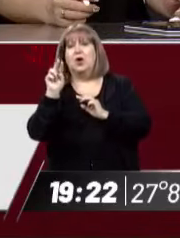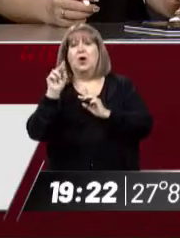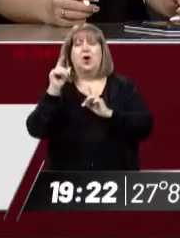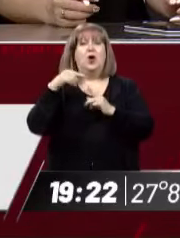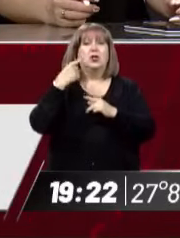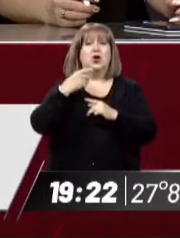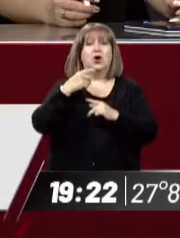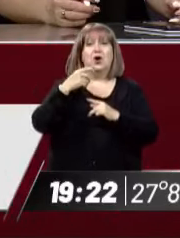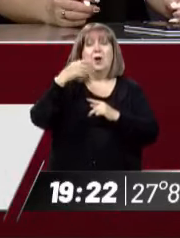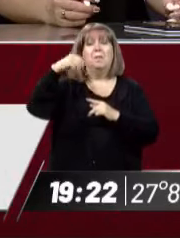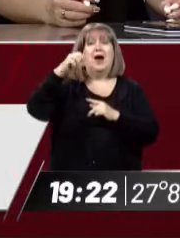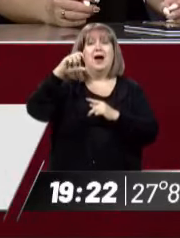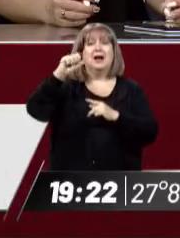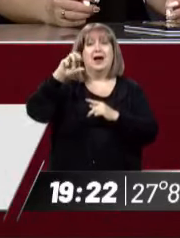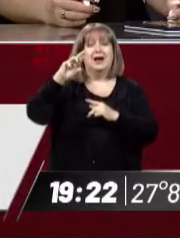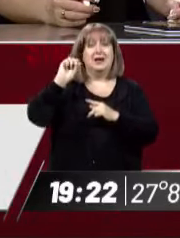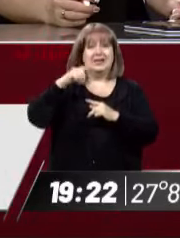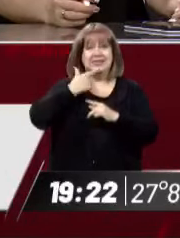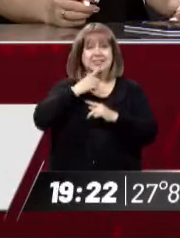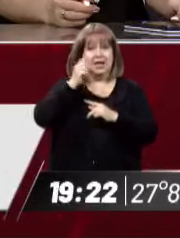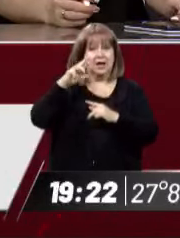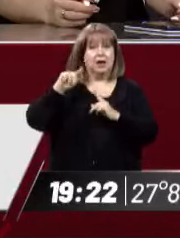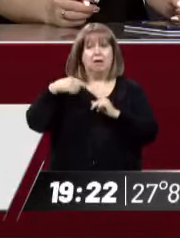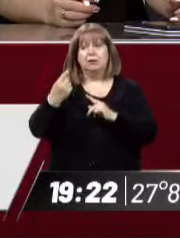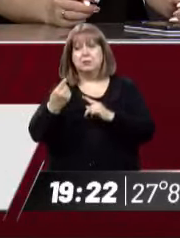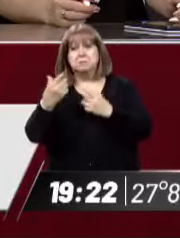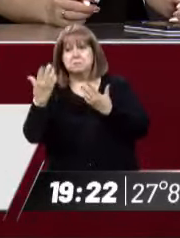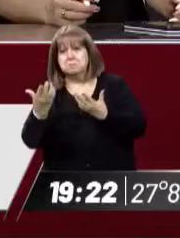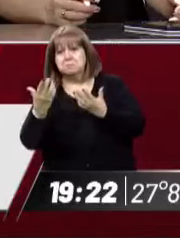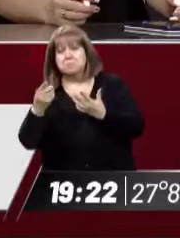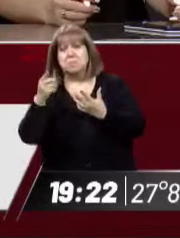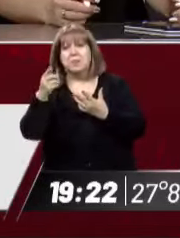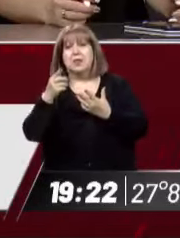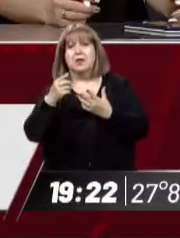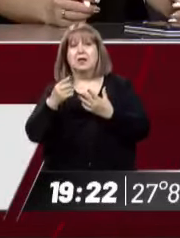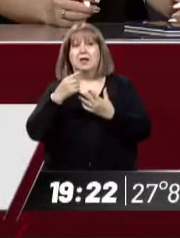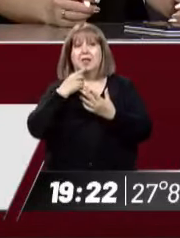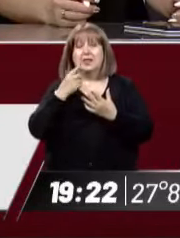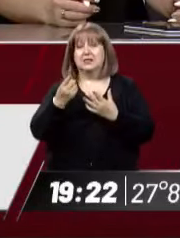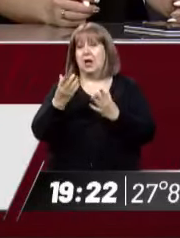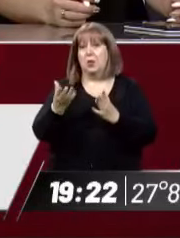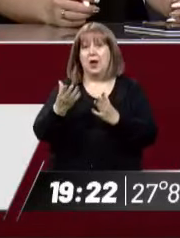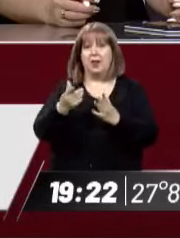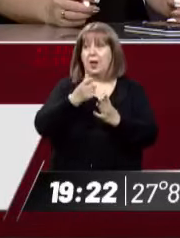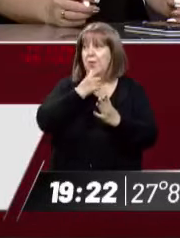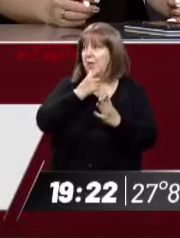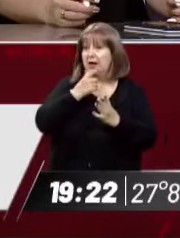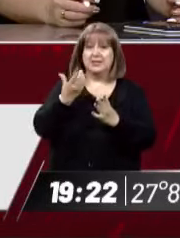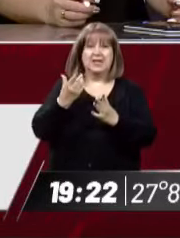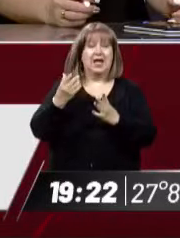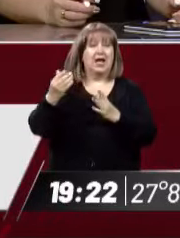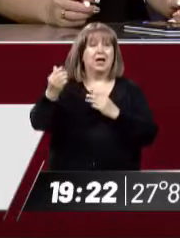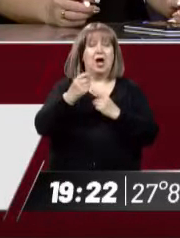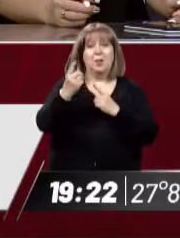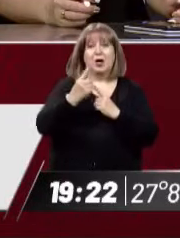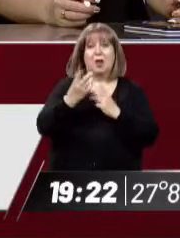McAllister. Estábamos nosotros saliendo en vivo con los colegas de San Juan. Sí. Y aparece McAllister, entonces pensé, bueno, están, acá hay algo, acá entran todos, hay